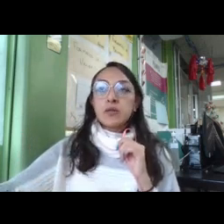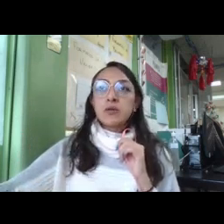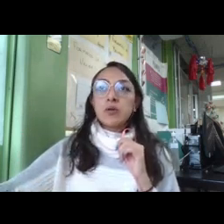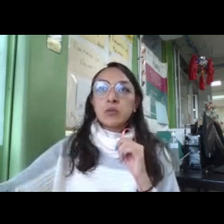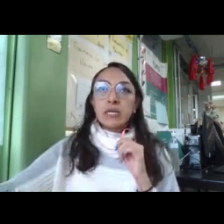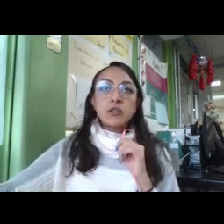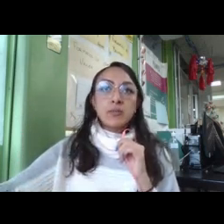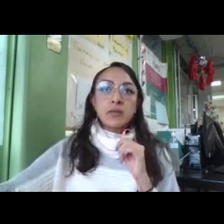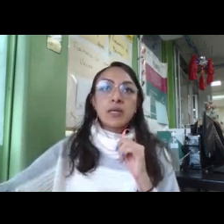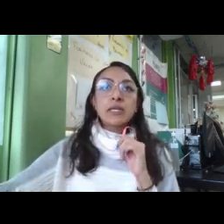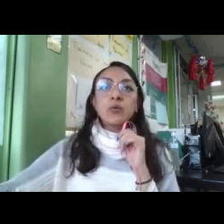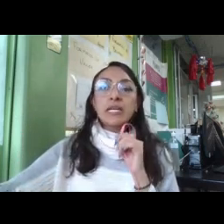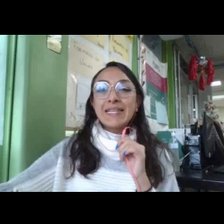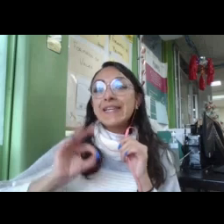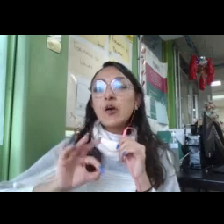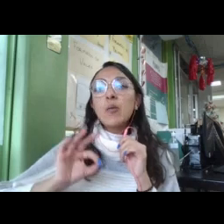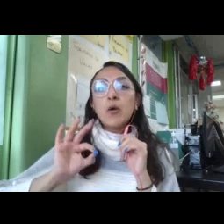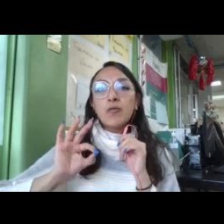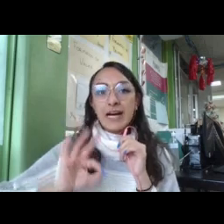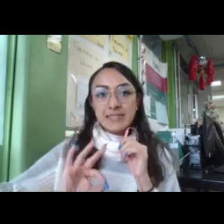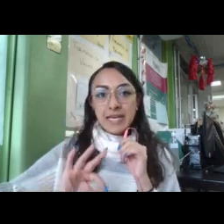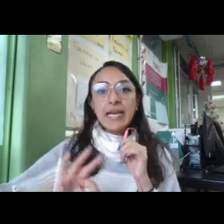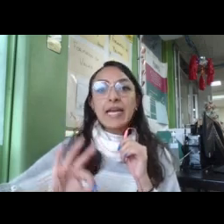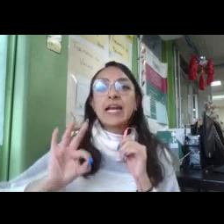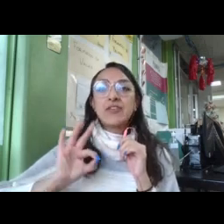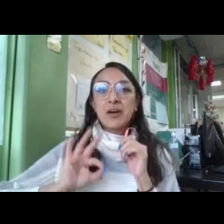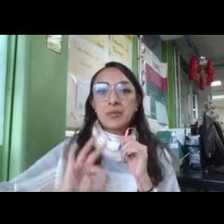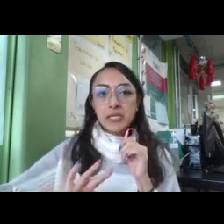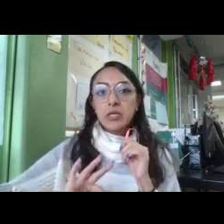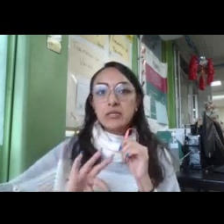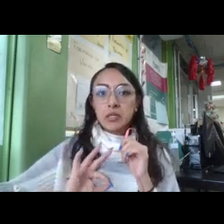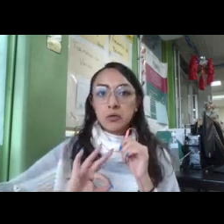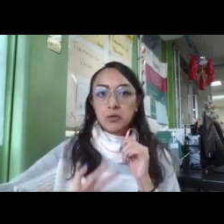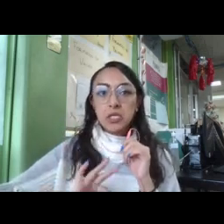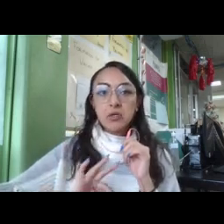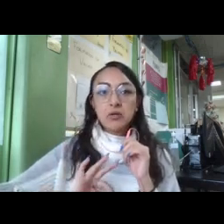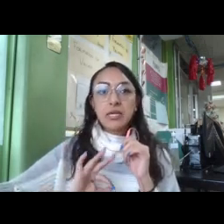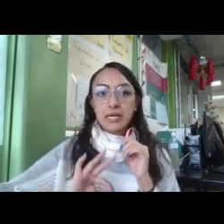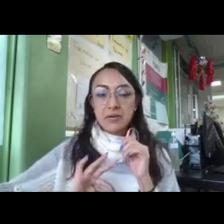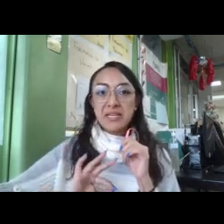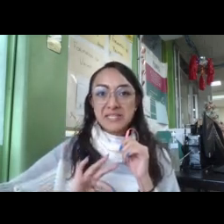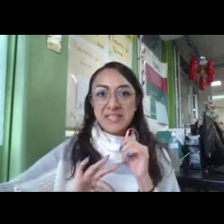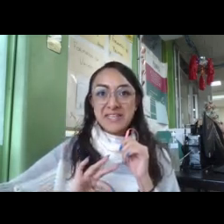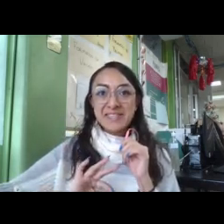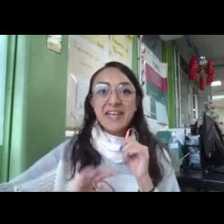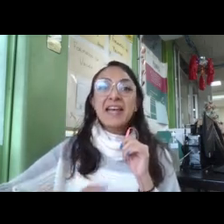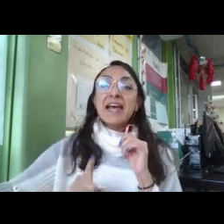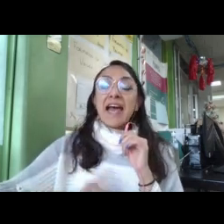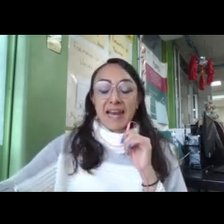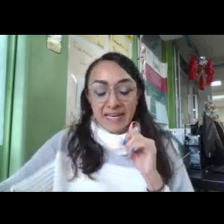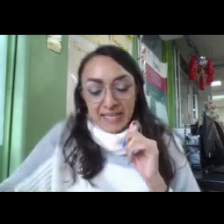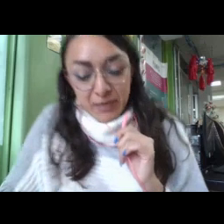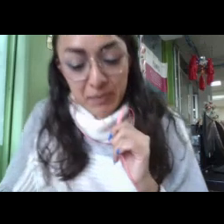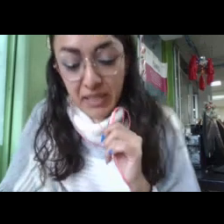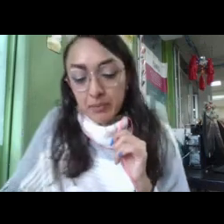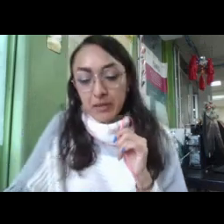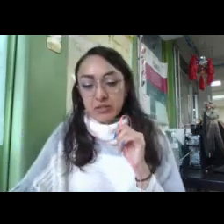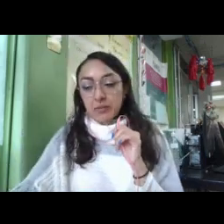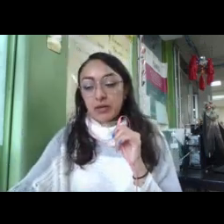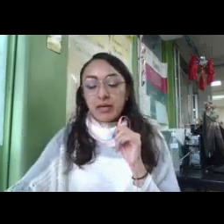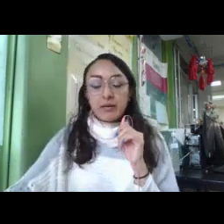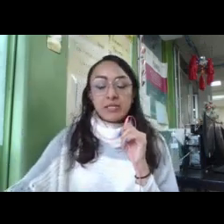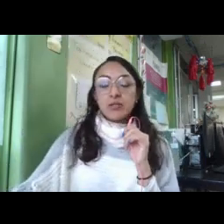es un medio de comunicación manual que utiliza como base el alfabeto dactilológico de la lengua de señas. La clase